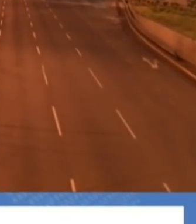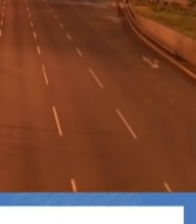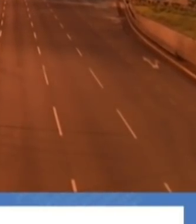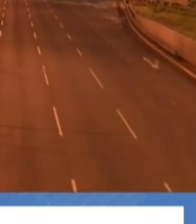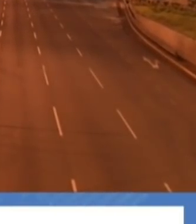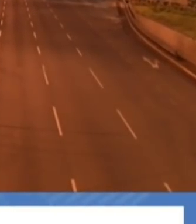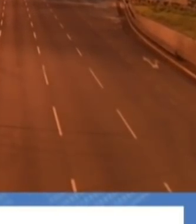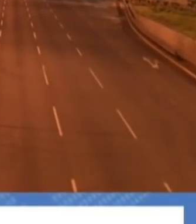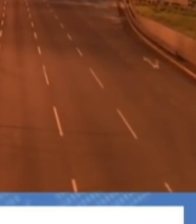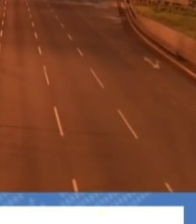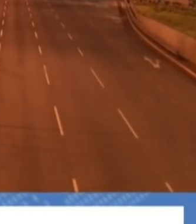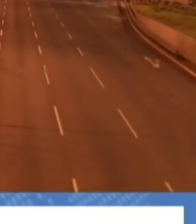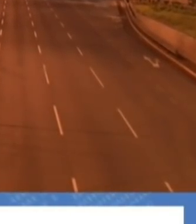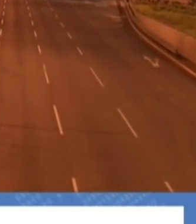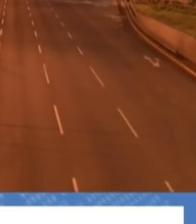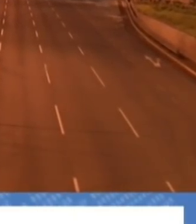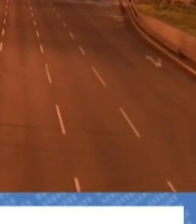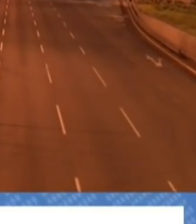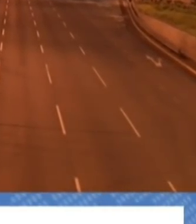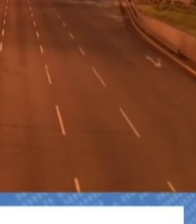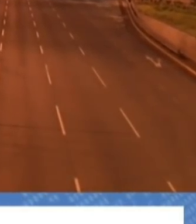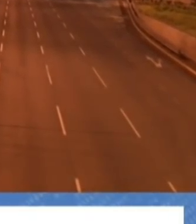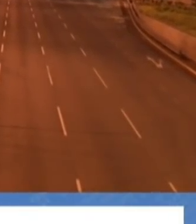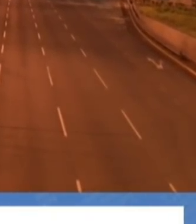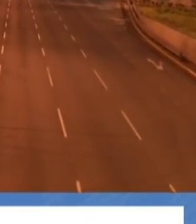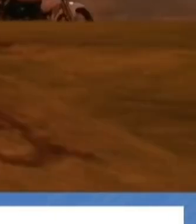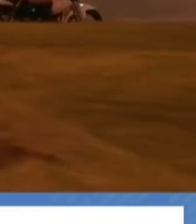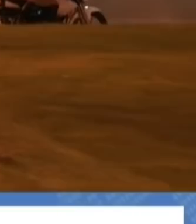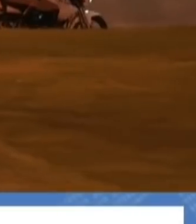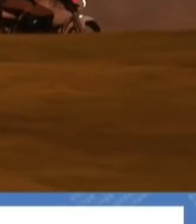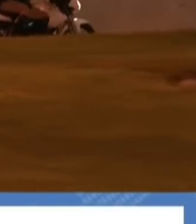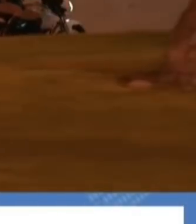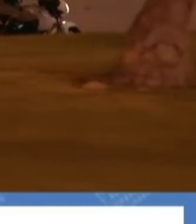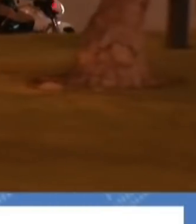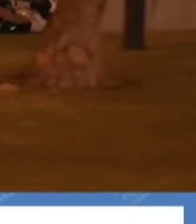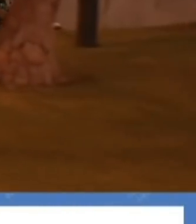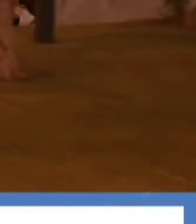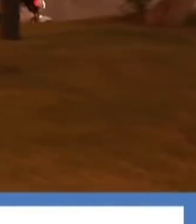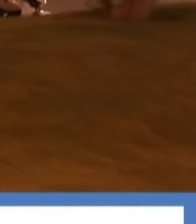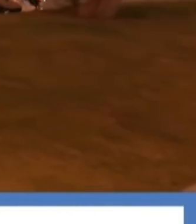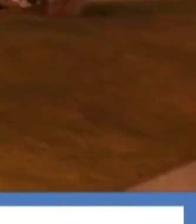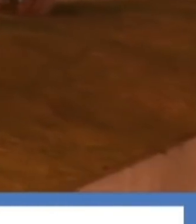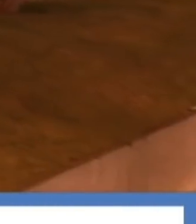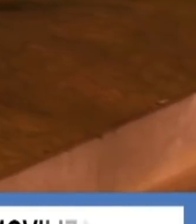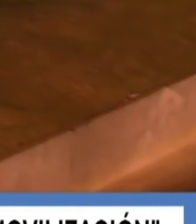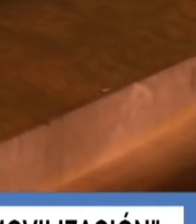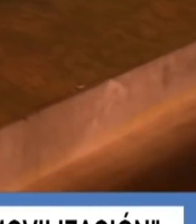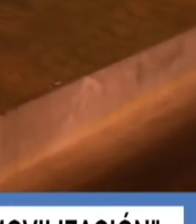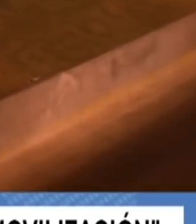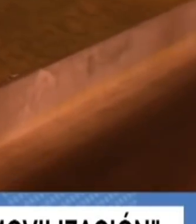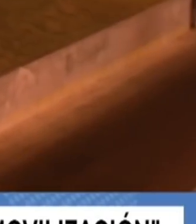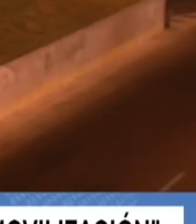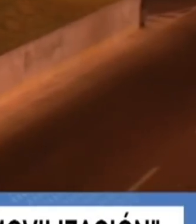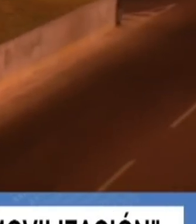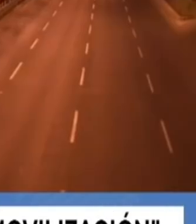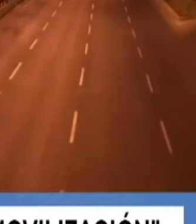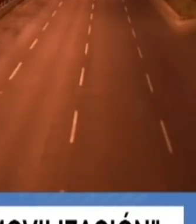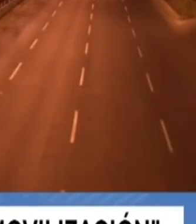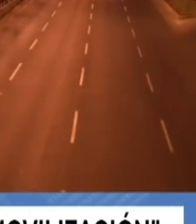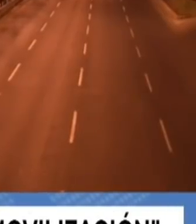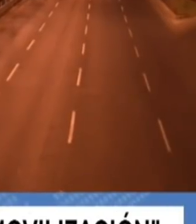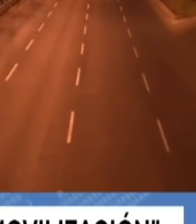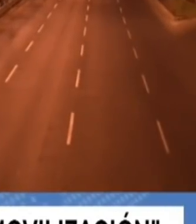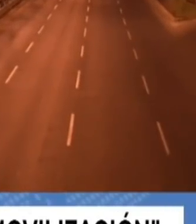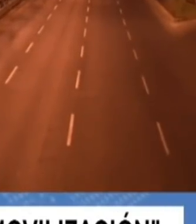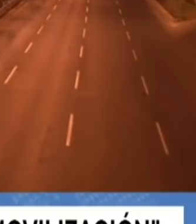y la licencia de conducir, haciendo la salvedad también de que estos infractores, en caso de los vehículos, se les va a imponer una multa